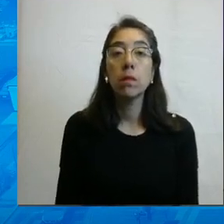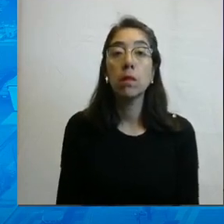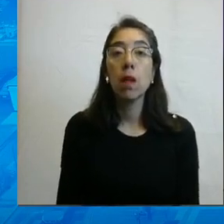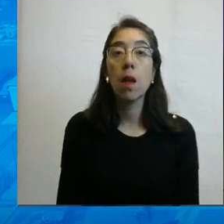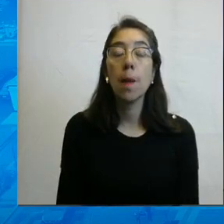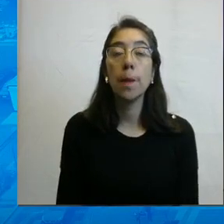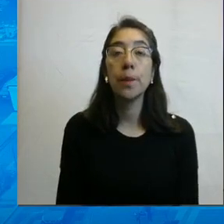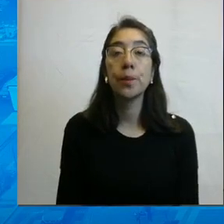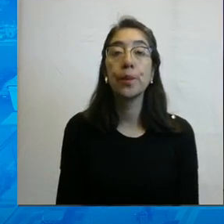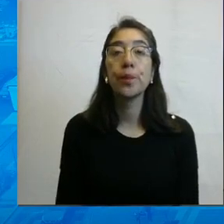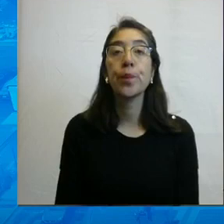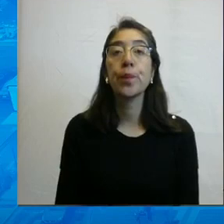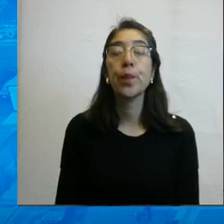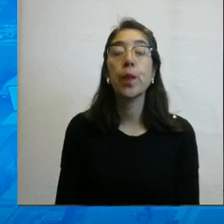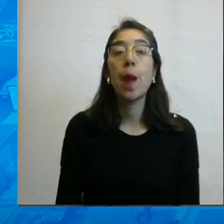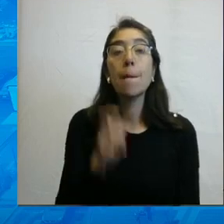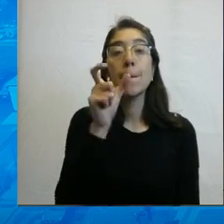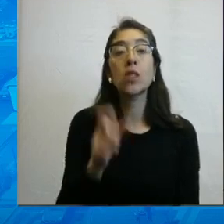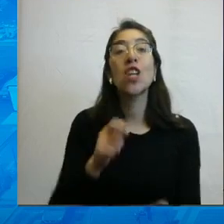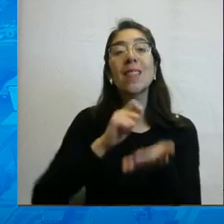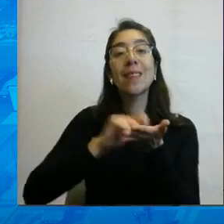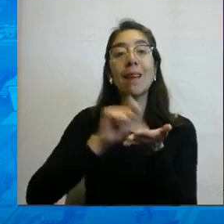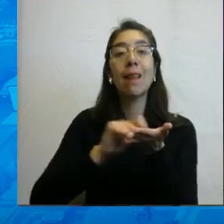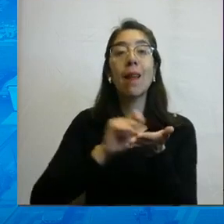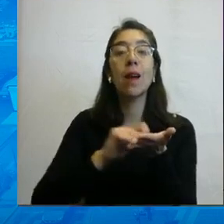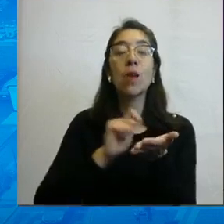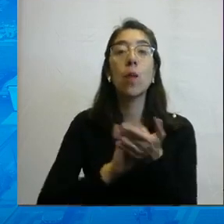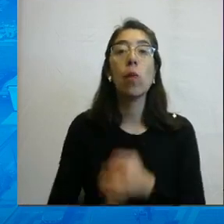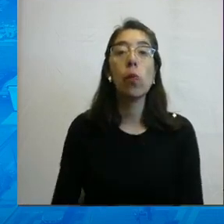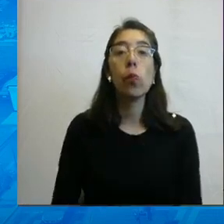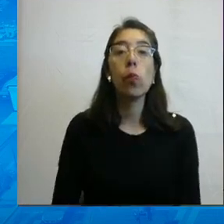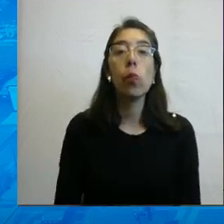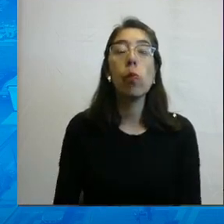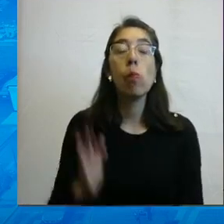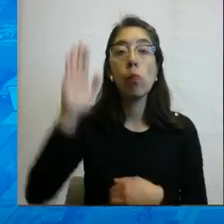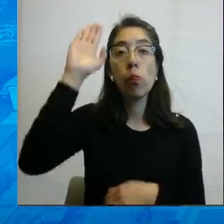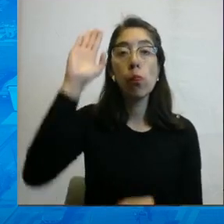Señor secretario, don Jorge Huaico, tiene la palabra.